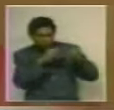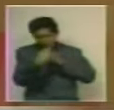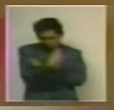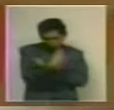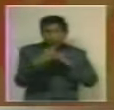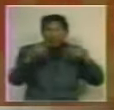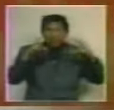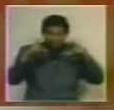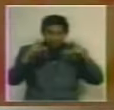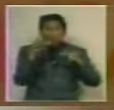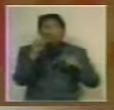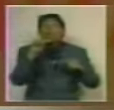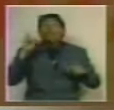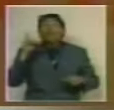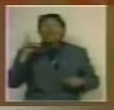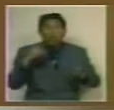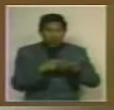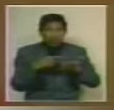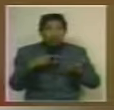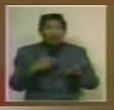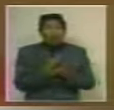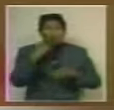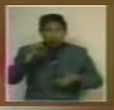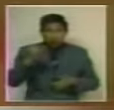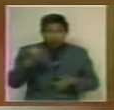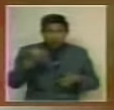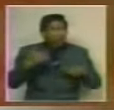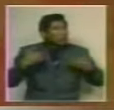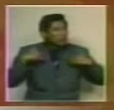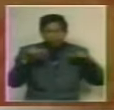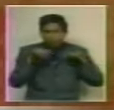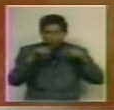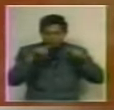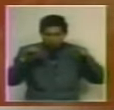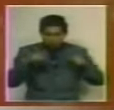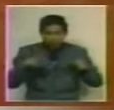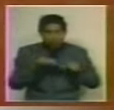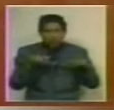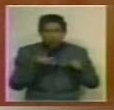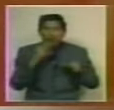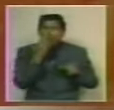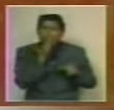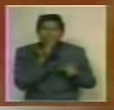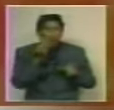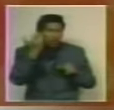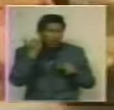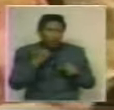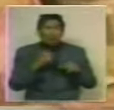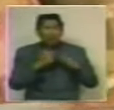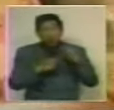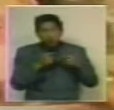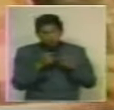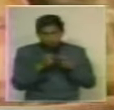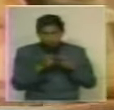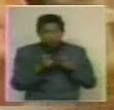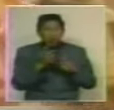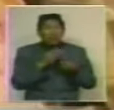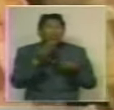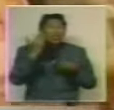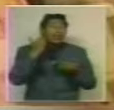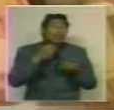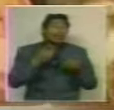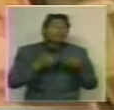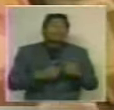El billete de 20 bolivianos de la 9 serie J mantiene las dimensiones material, imágenes, colores y las otras medidas de seguridad de las